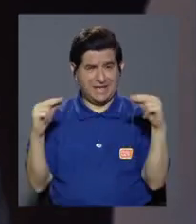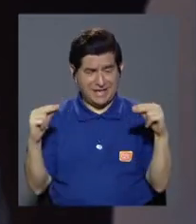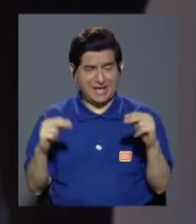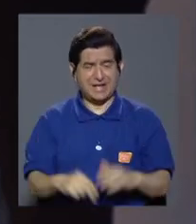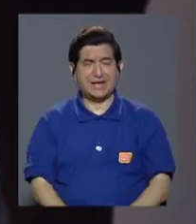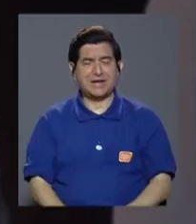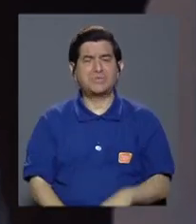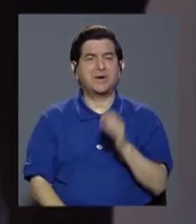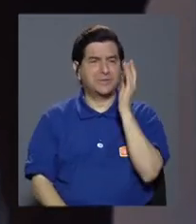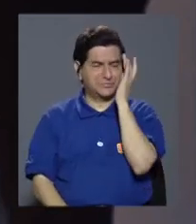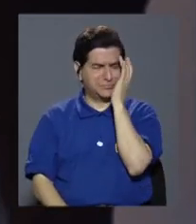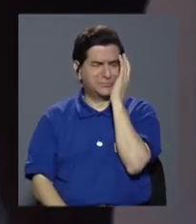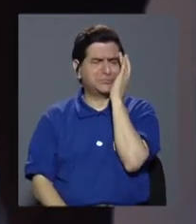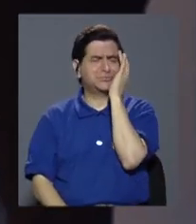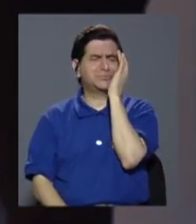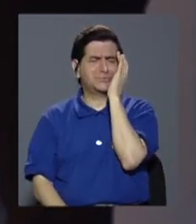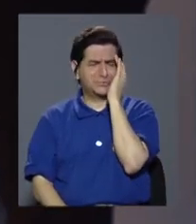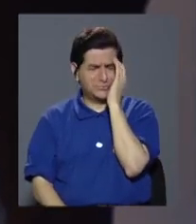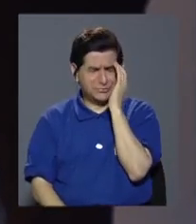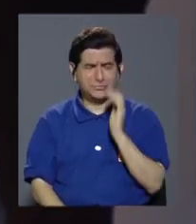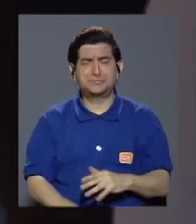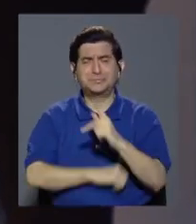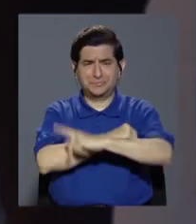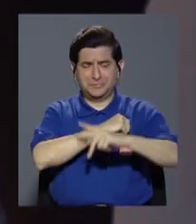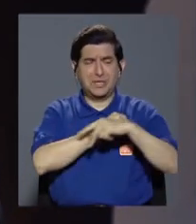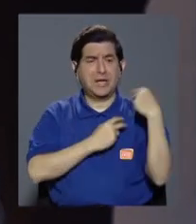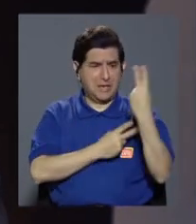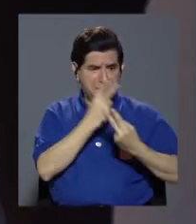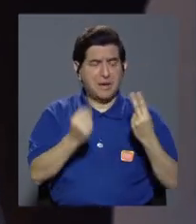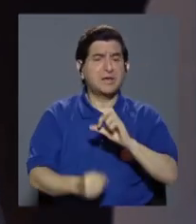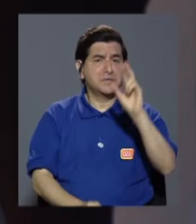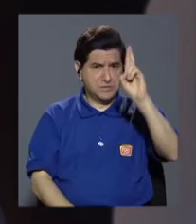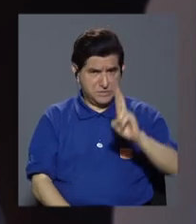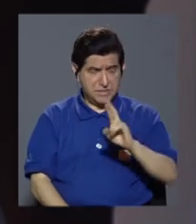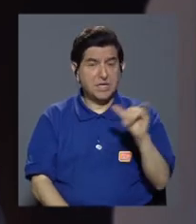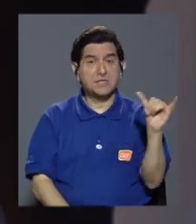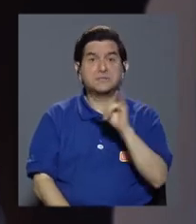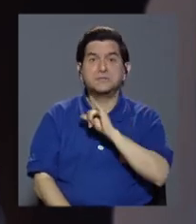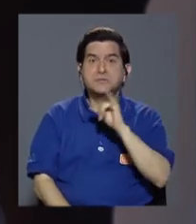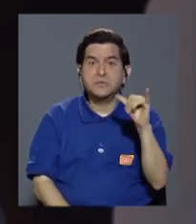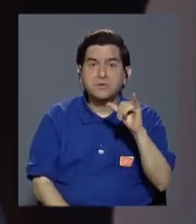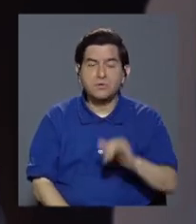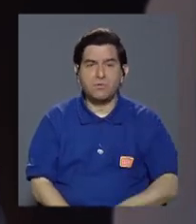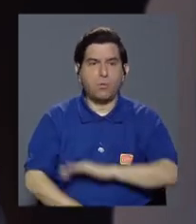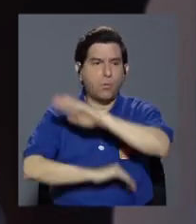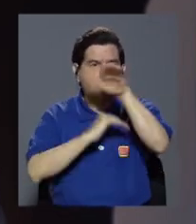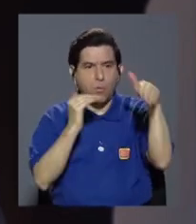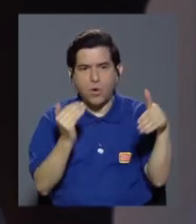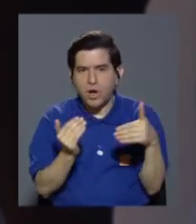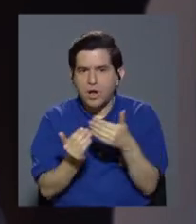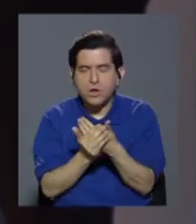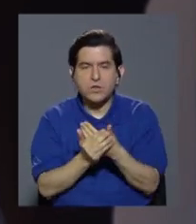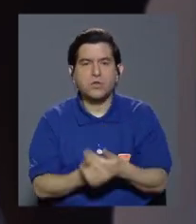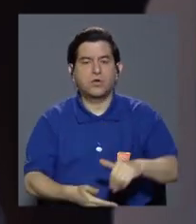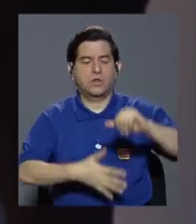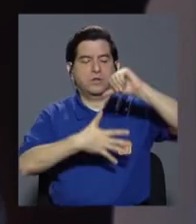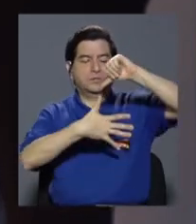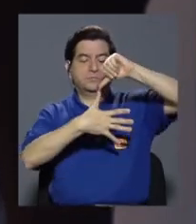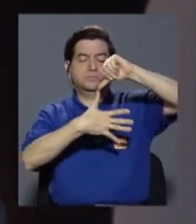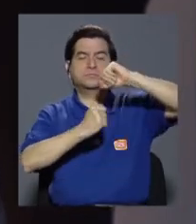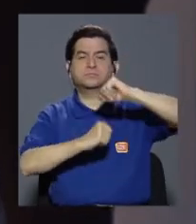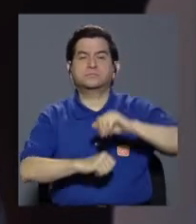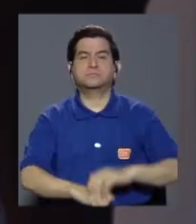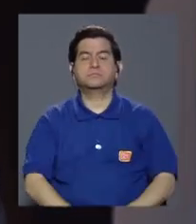concitar la preocupación de solamente los países vecinos como es el caso de costa rica sino en realidad de toda suramérica y